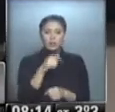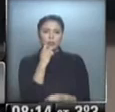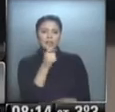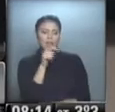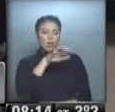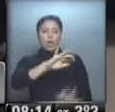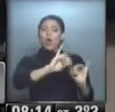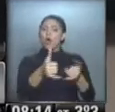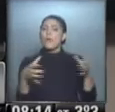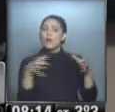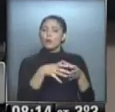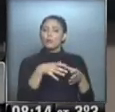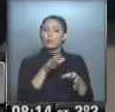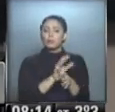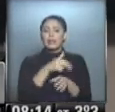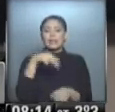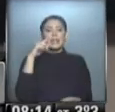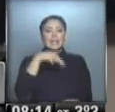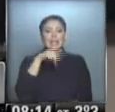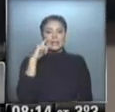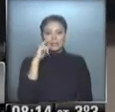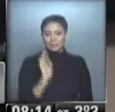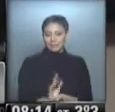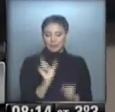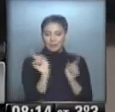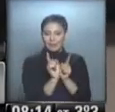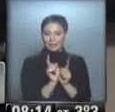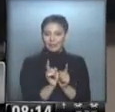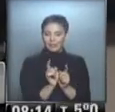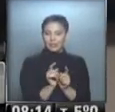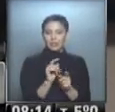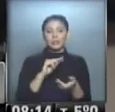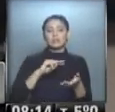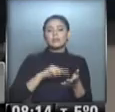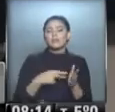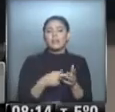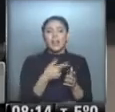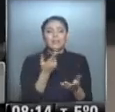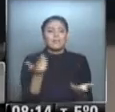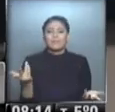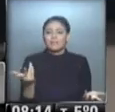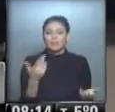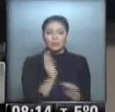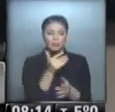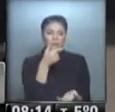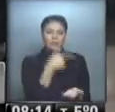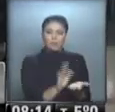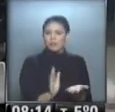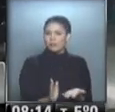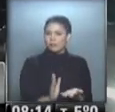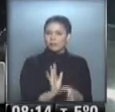calificar a estos jóvenes como nini. Nini creo que encierra un término